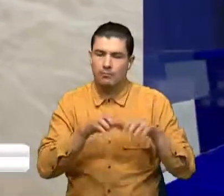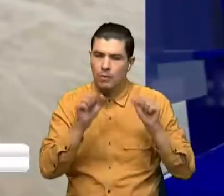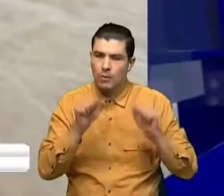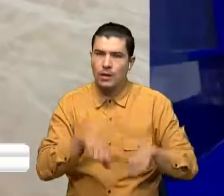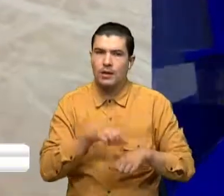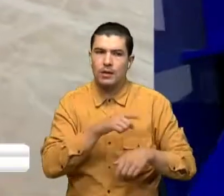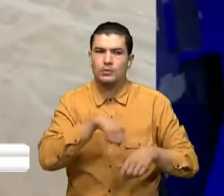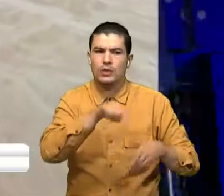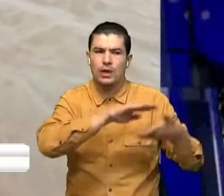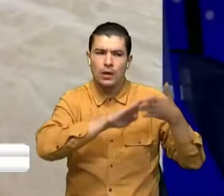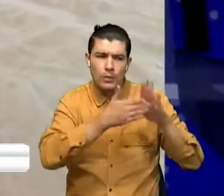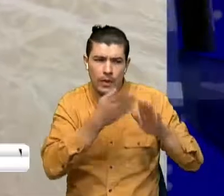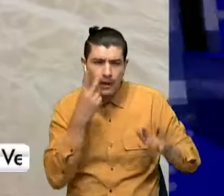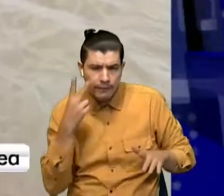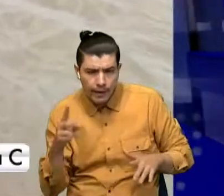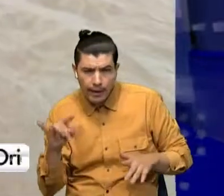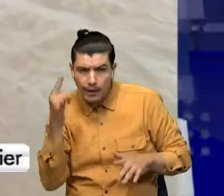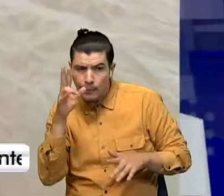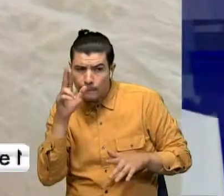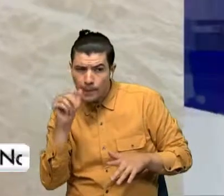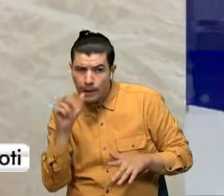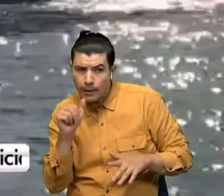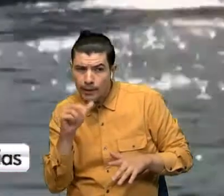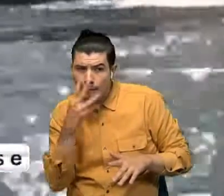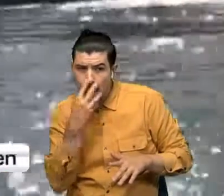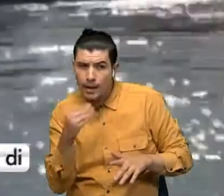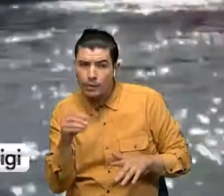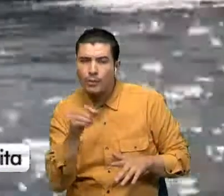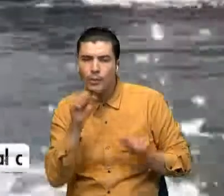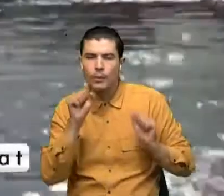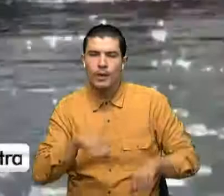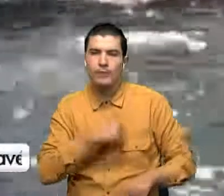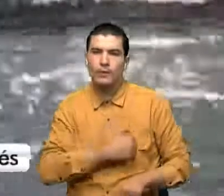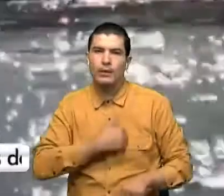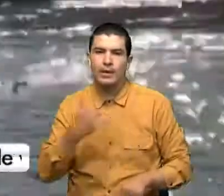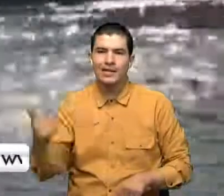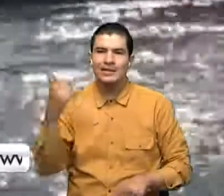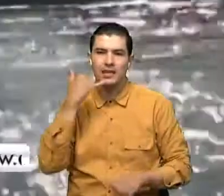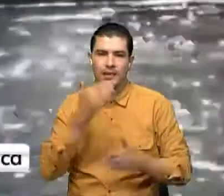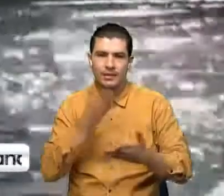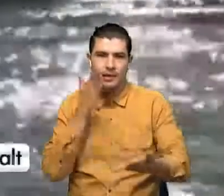que ponen en riesgo las operaciones y podrían derivar en graves afectaciones en materia ambiental.